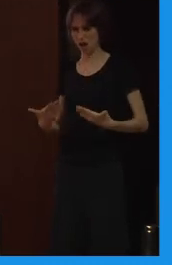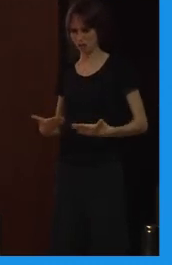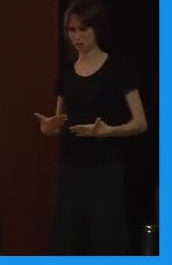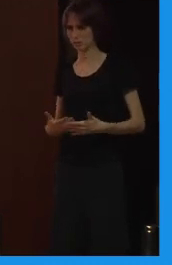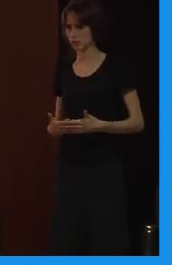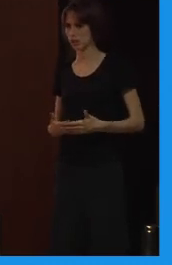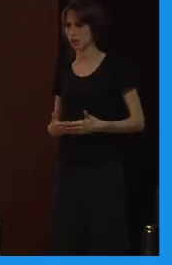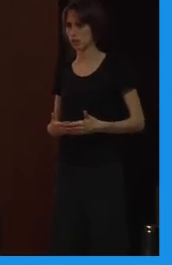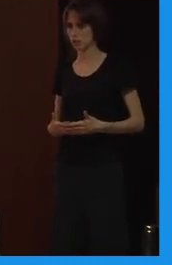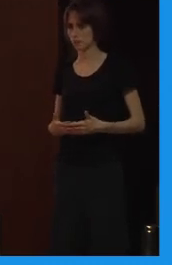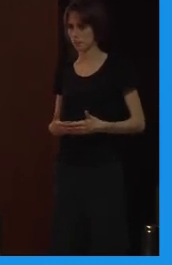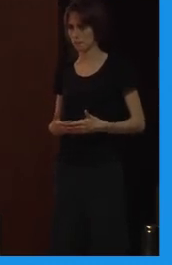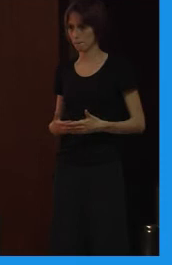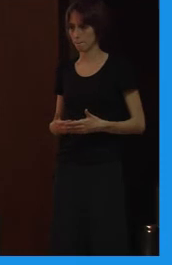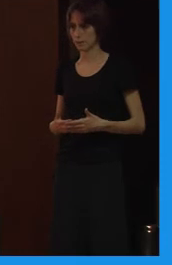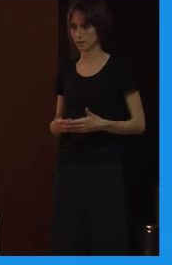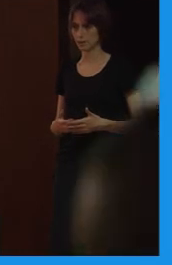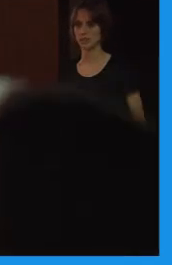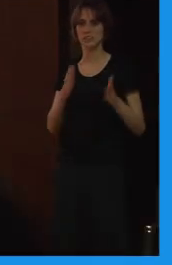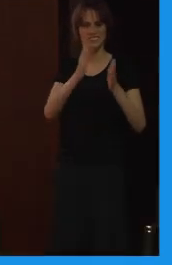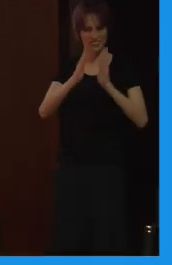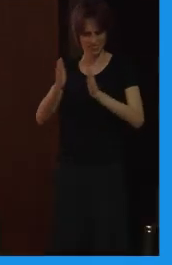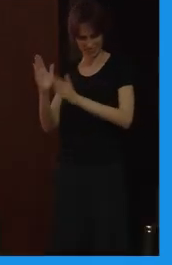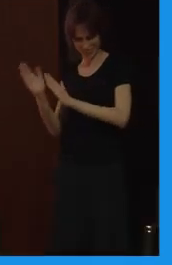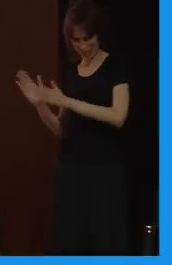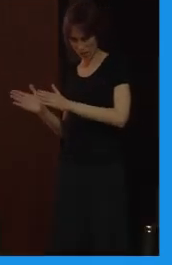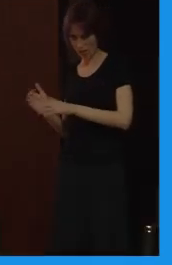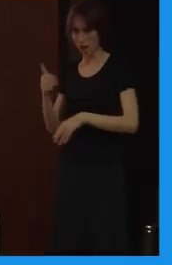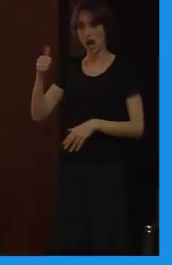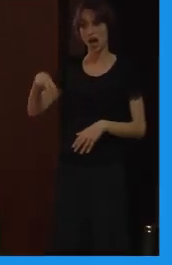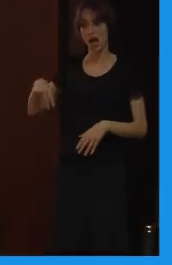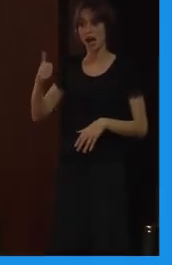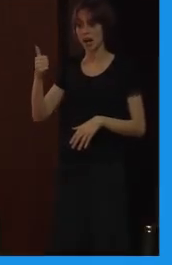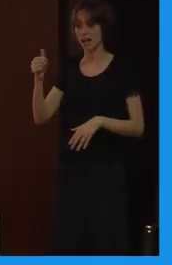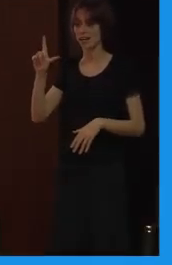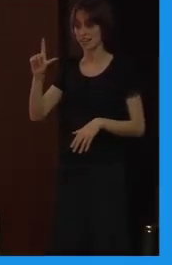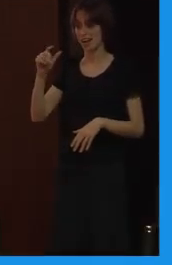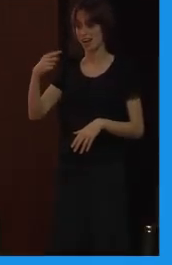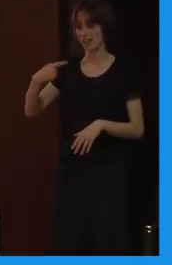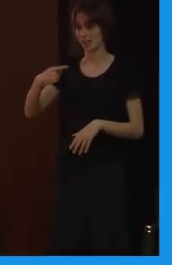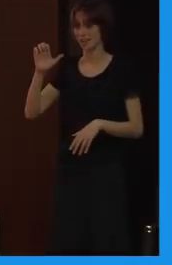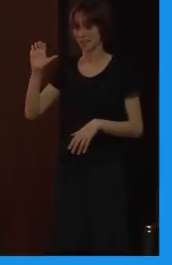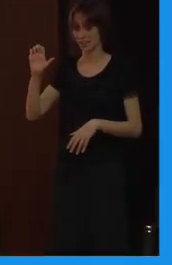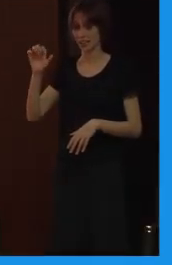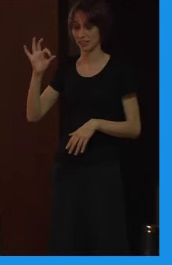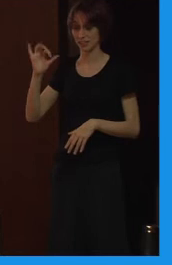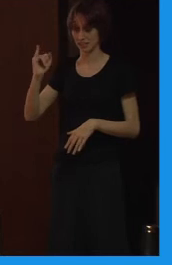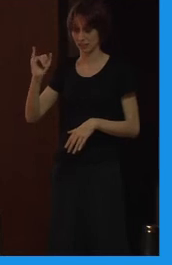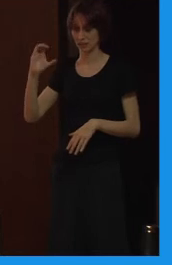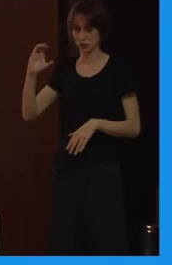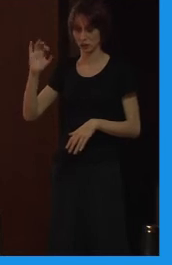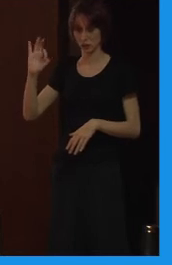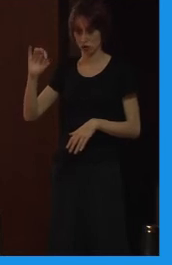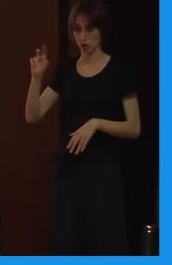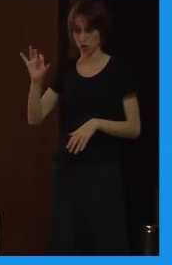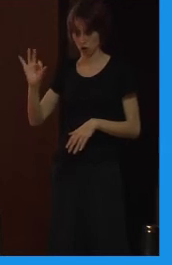eran graves. Triple terapia, analgesia, normalmente antidepresivos, llevaban una triple terapia. Tenían, fijaros